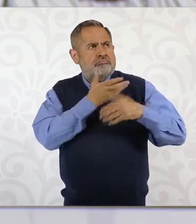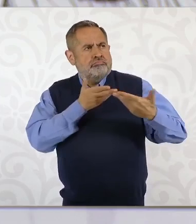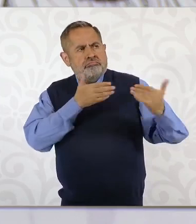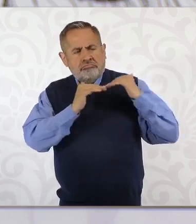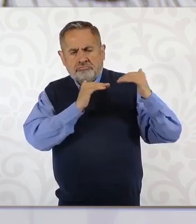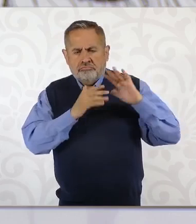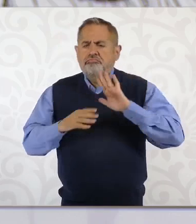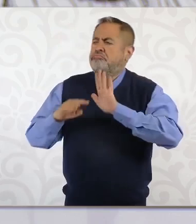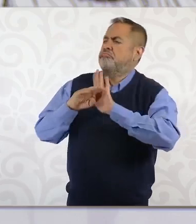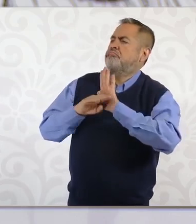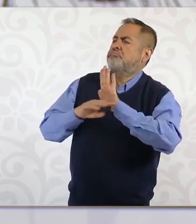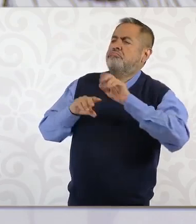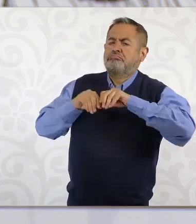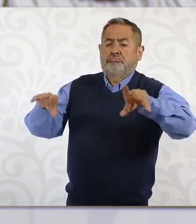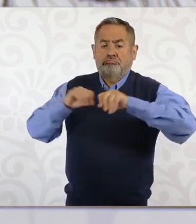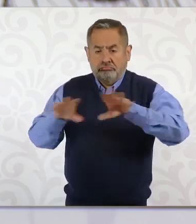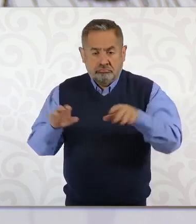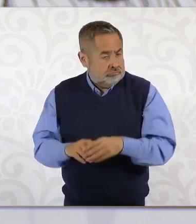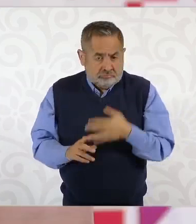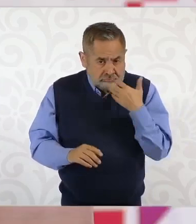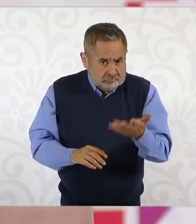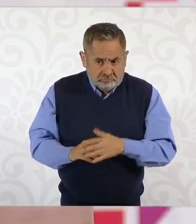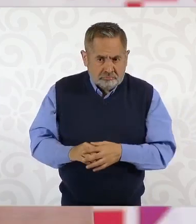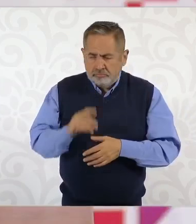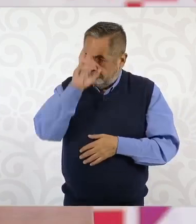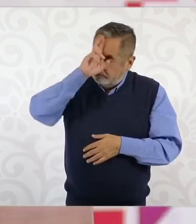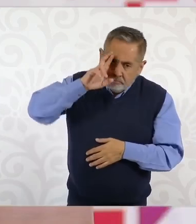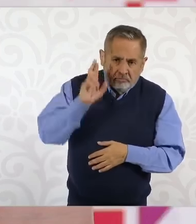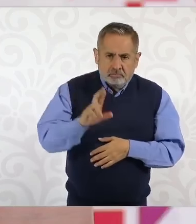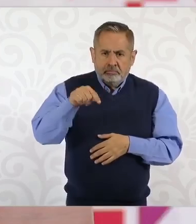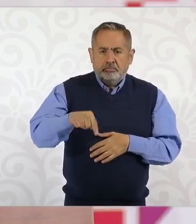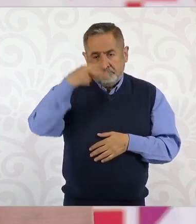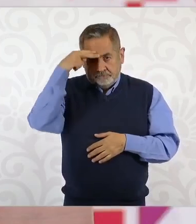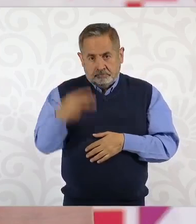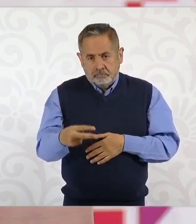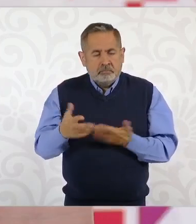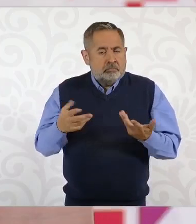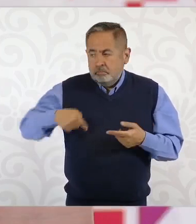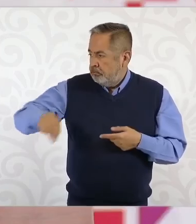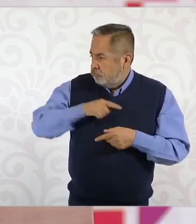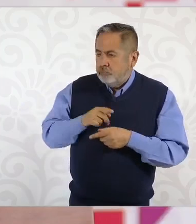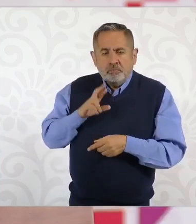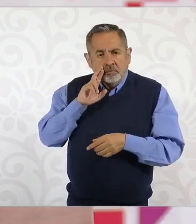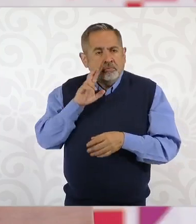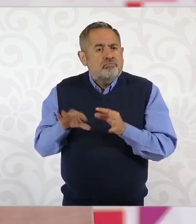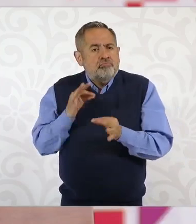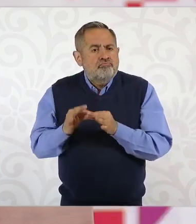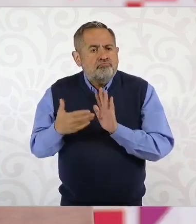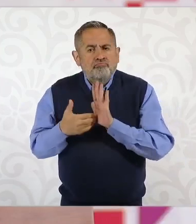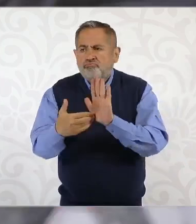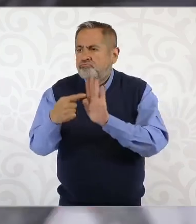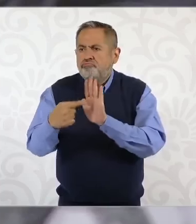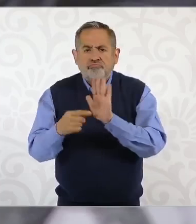Unidos y de respeto a la soberanía y los resultados. Y por